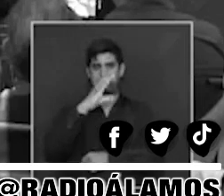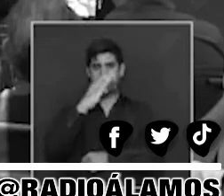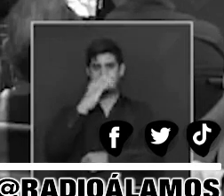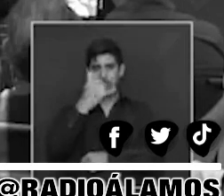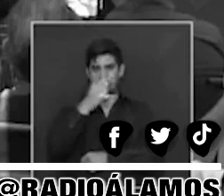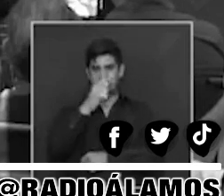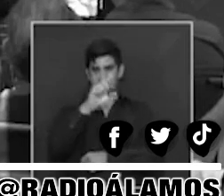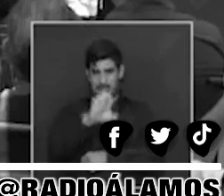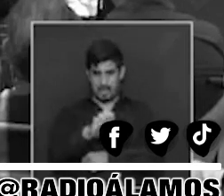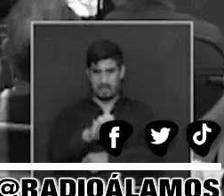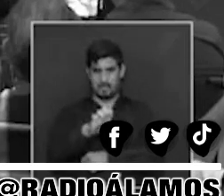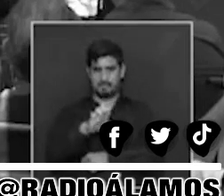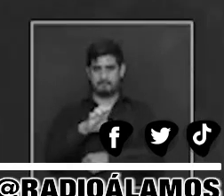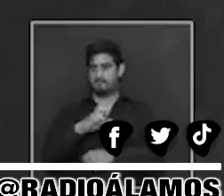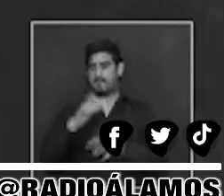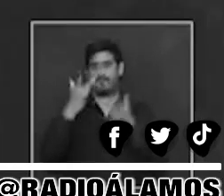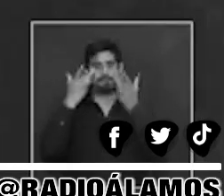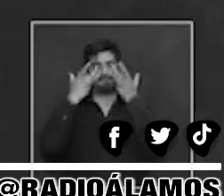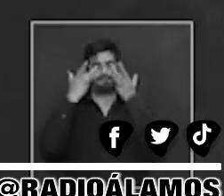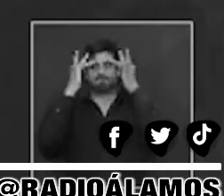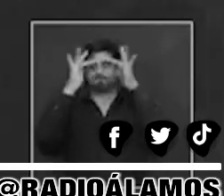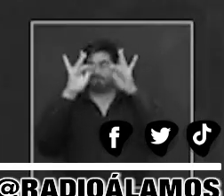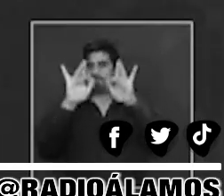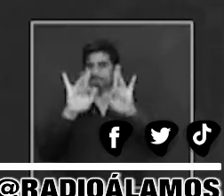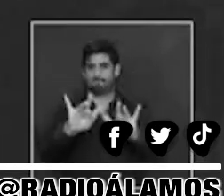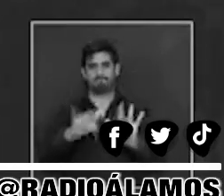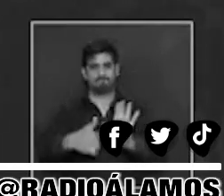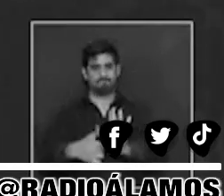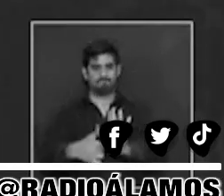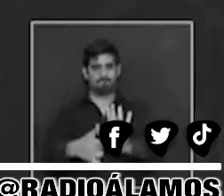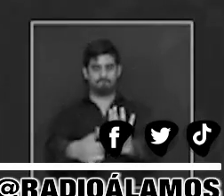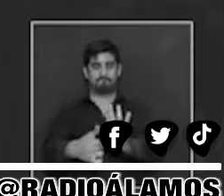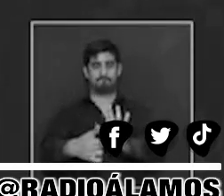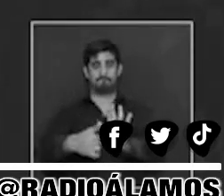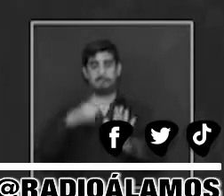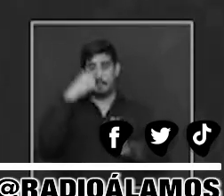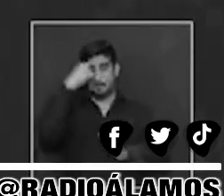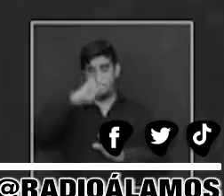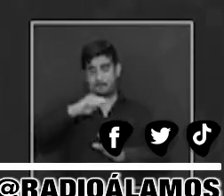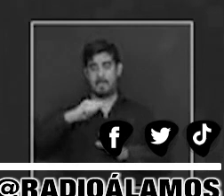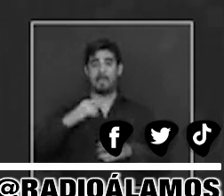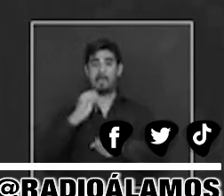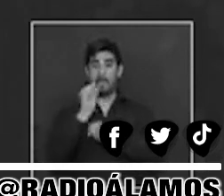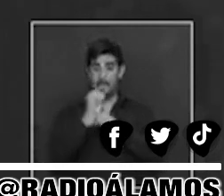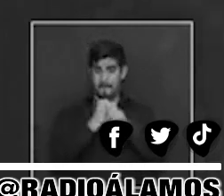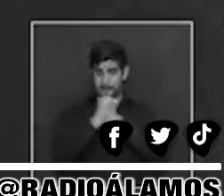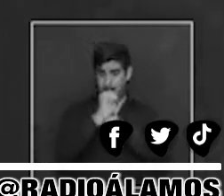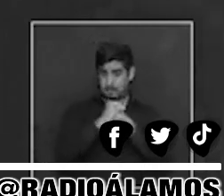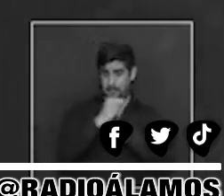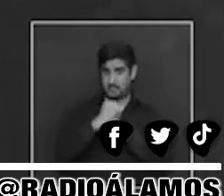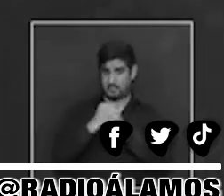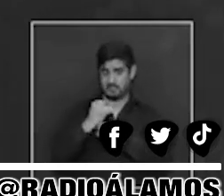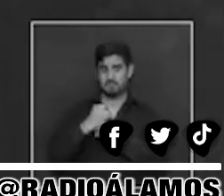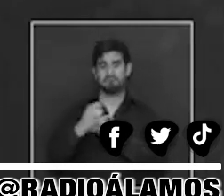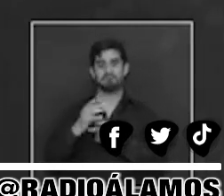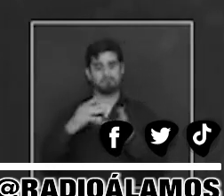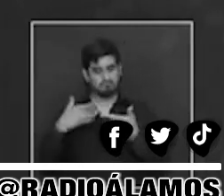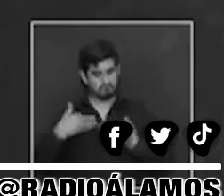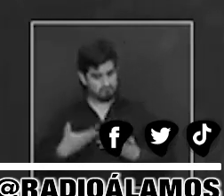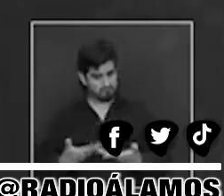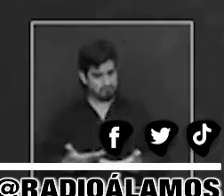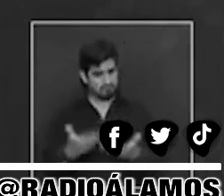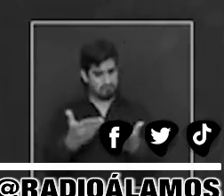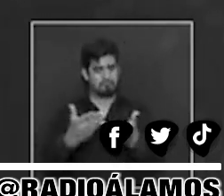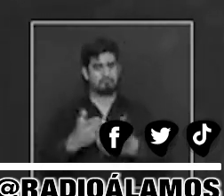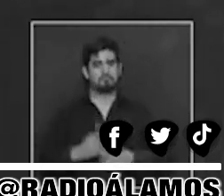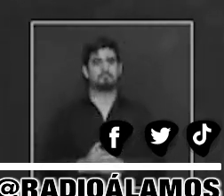cuerpo administrativo, así como a los integrantes del órgano interno de control de Contraloría, que no advirtieron la